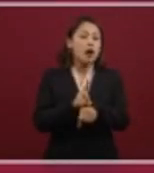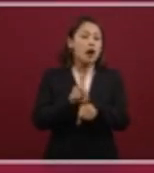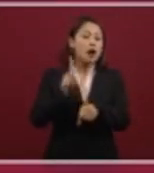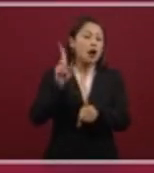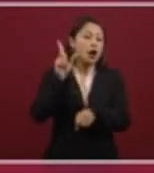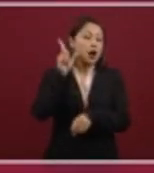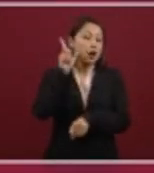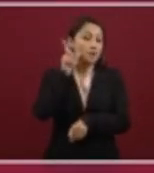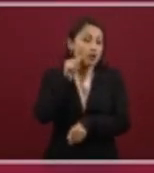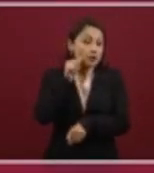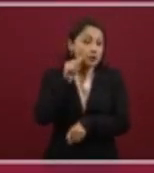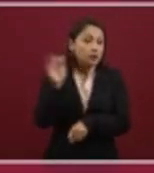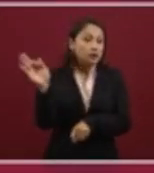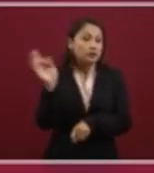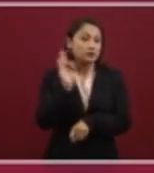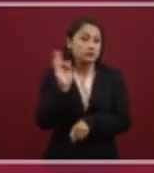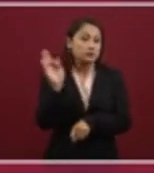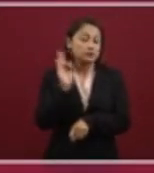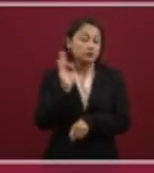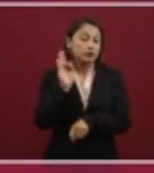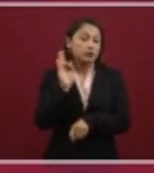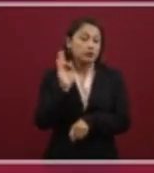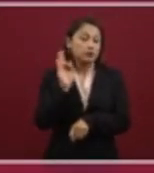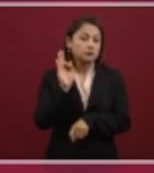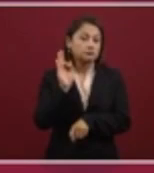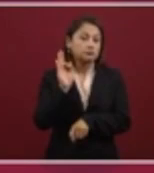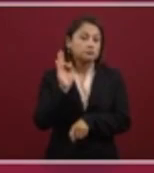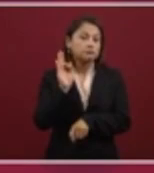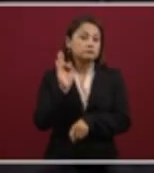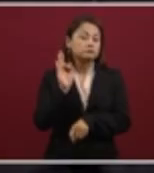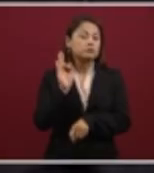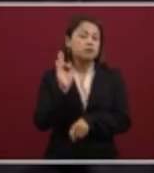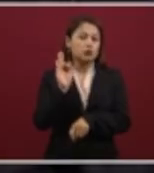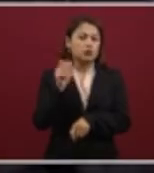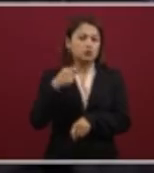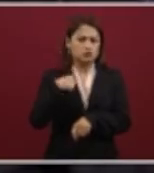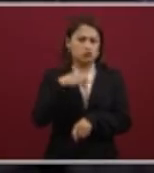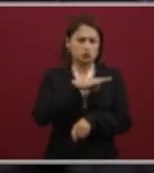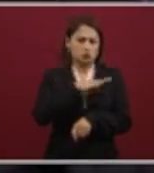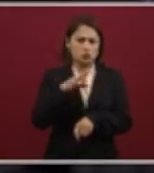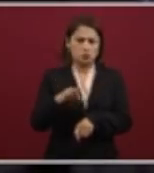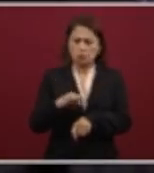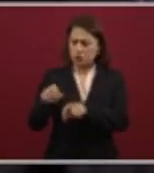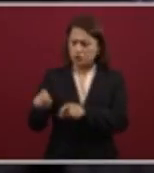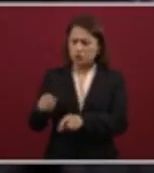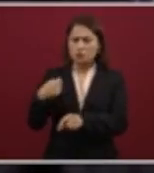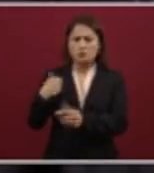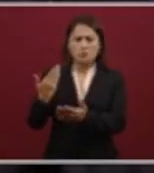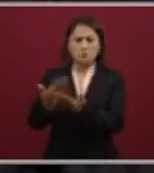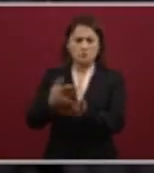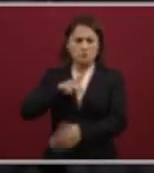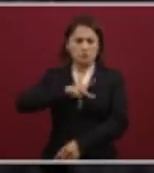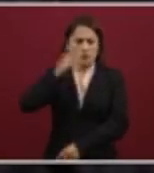podríamos poner un fragmento de lo que planteé sobre este tema.